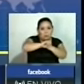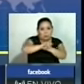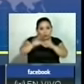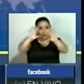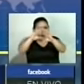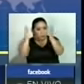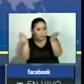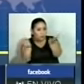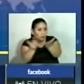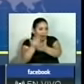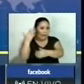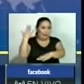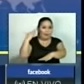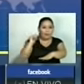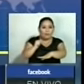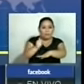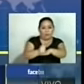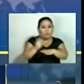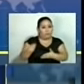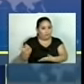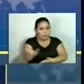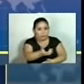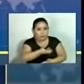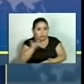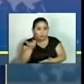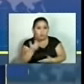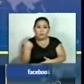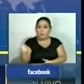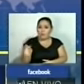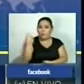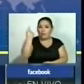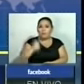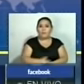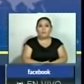mundial sin precedentes y crear un bien público mundial realmente único.